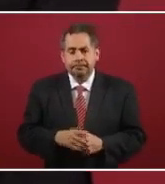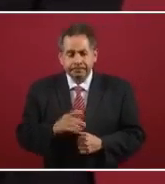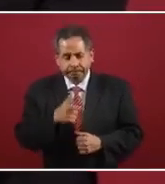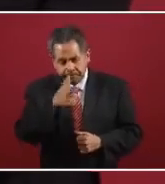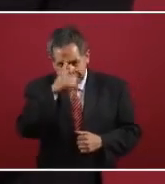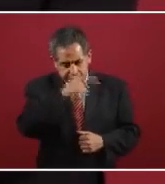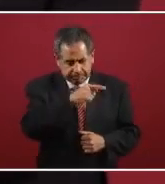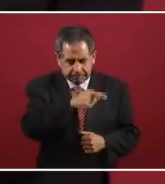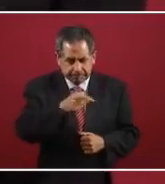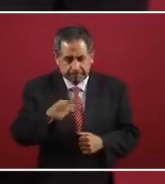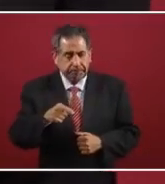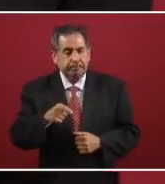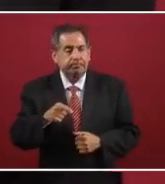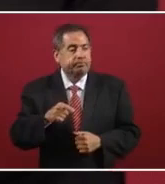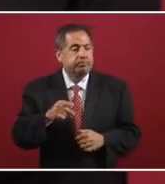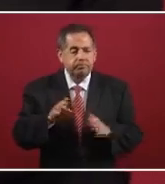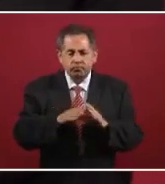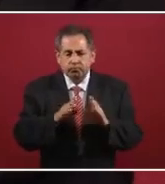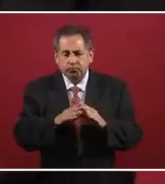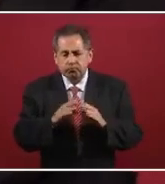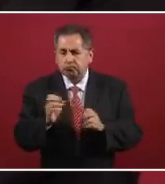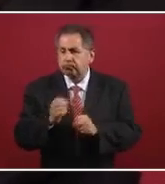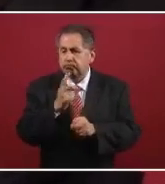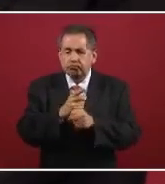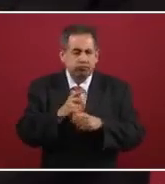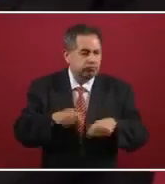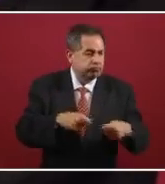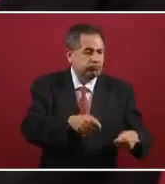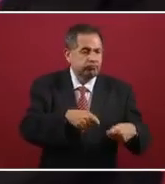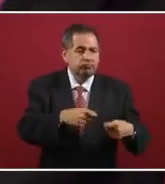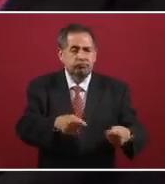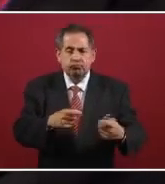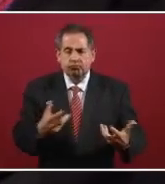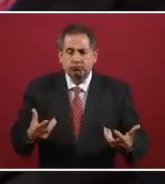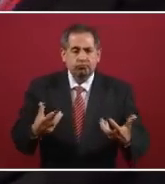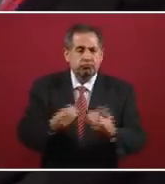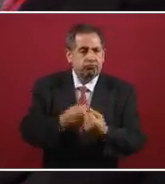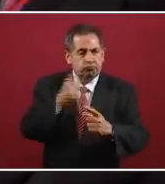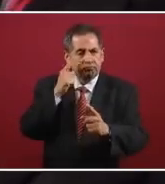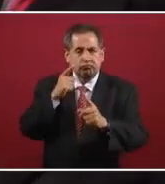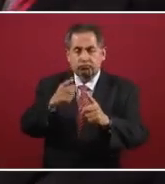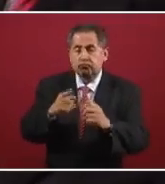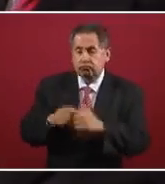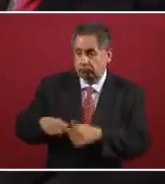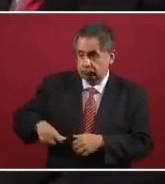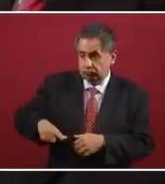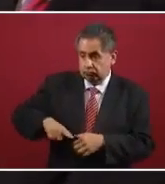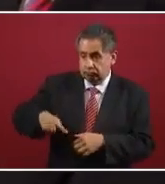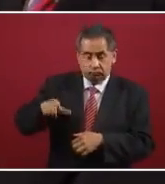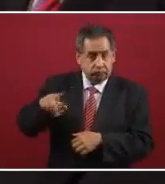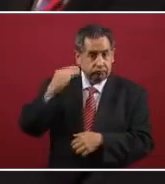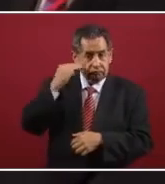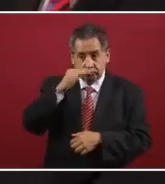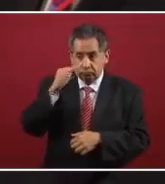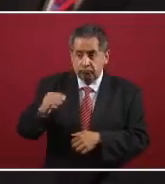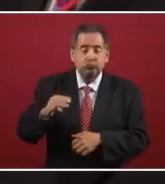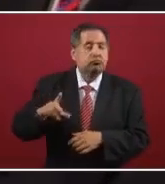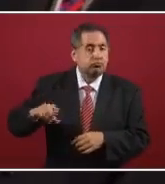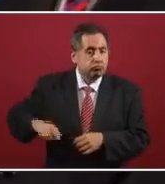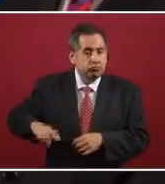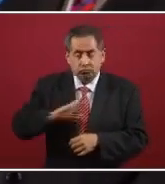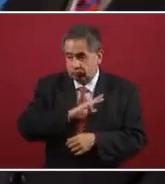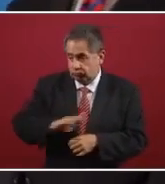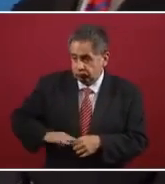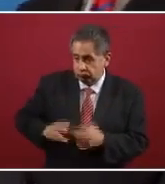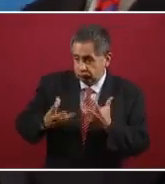identificación de oportunidades de confluencia, donde hay unidad de propósito también con el gobierno estatal y con los gobiernos municipales